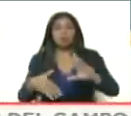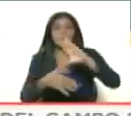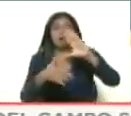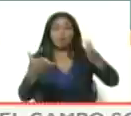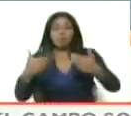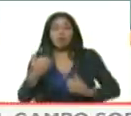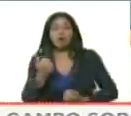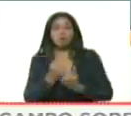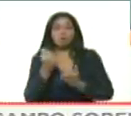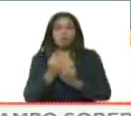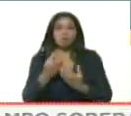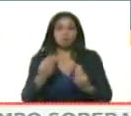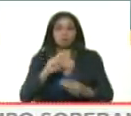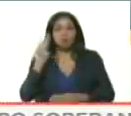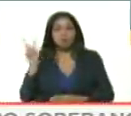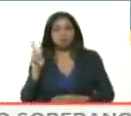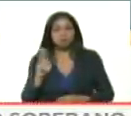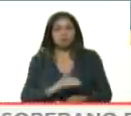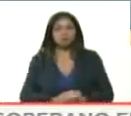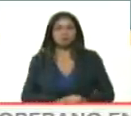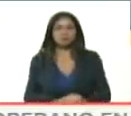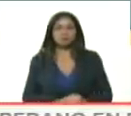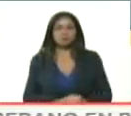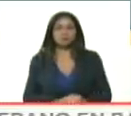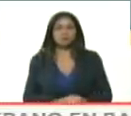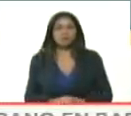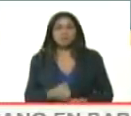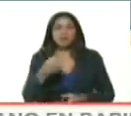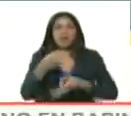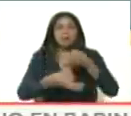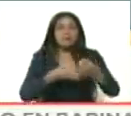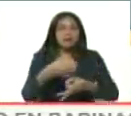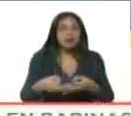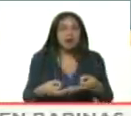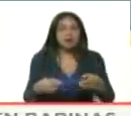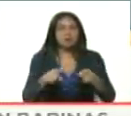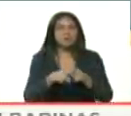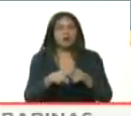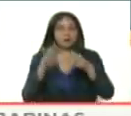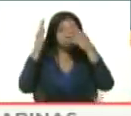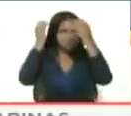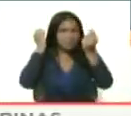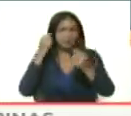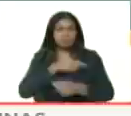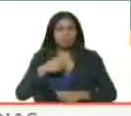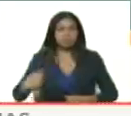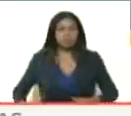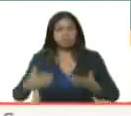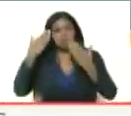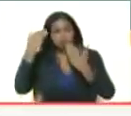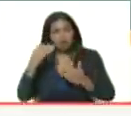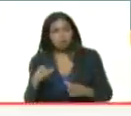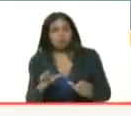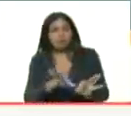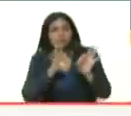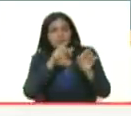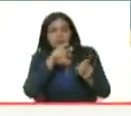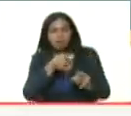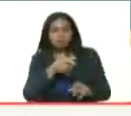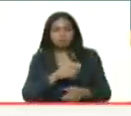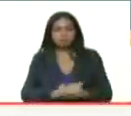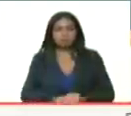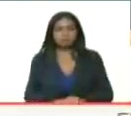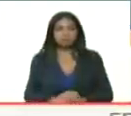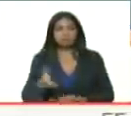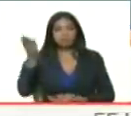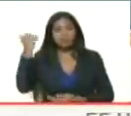brindar apoyo a Venezuela. Bien lo decía el embajador Libarón, a quien saludamos particularmente, que